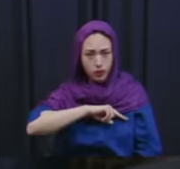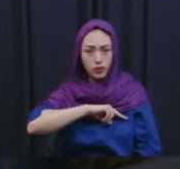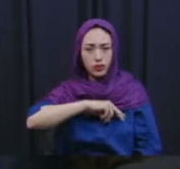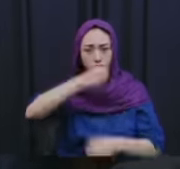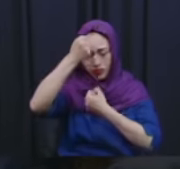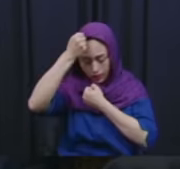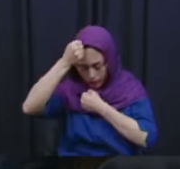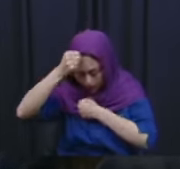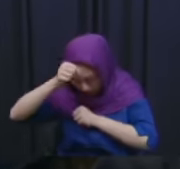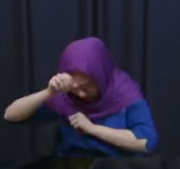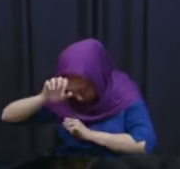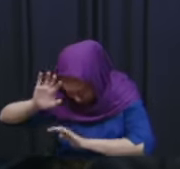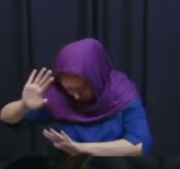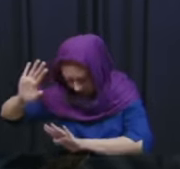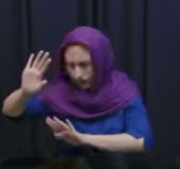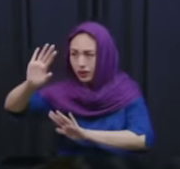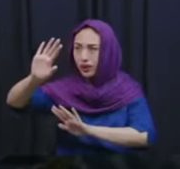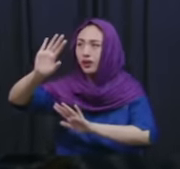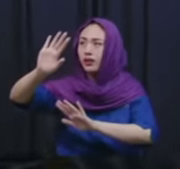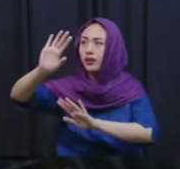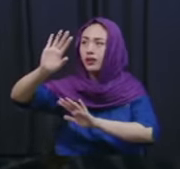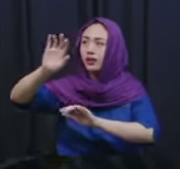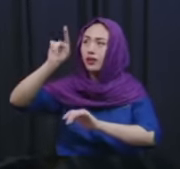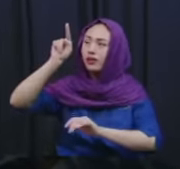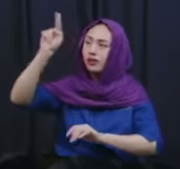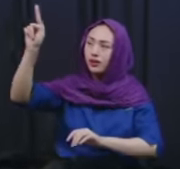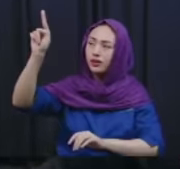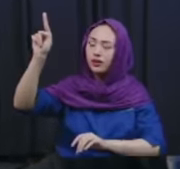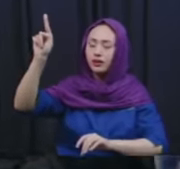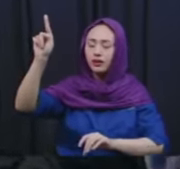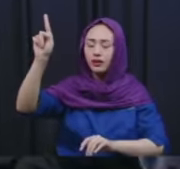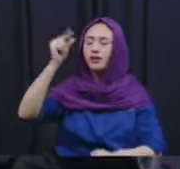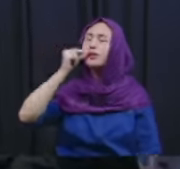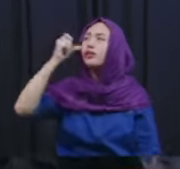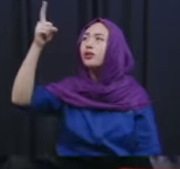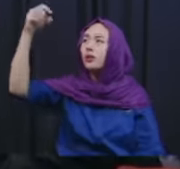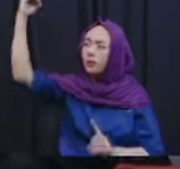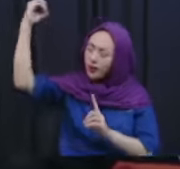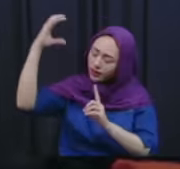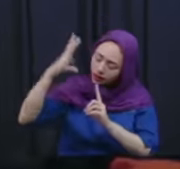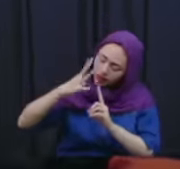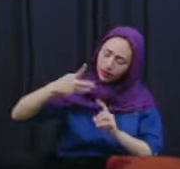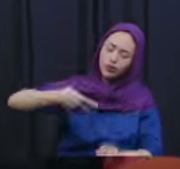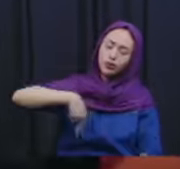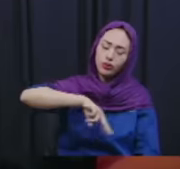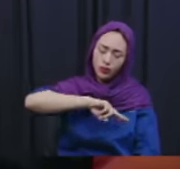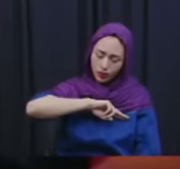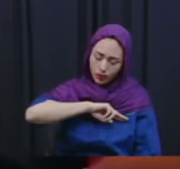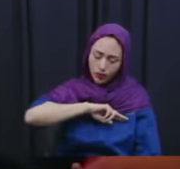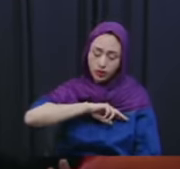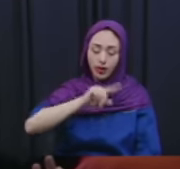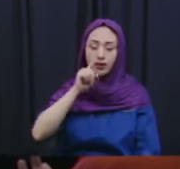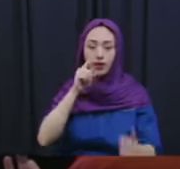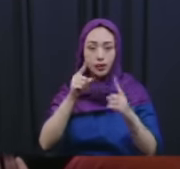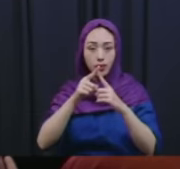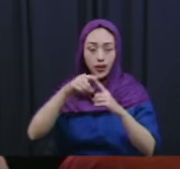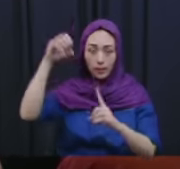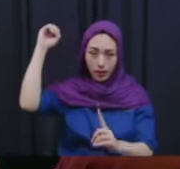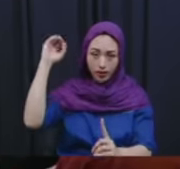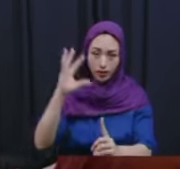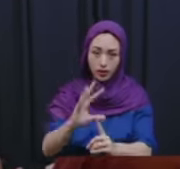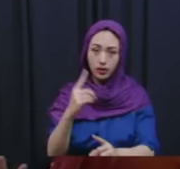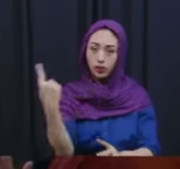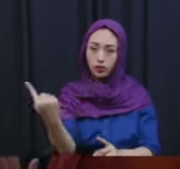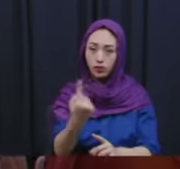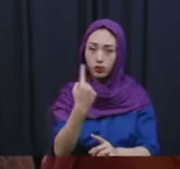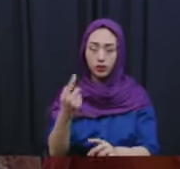ti rendirnos delante de ti Señor bendícenos a nosotros y bendice también a todos aquellos hermanos